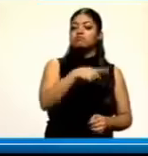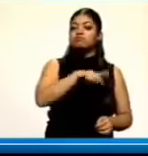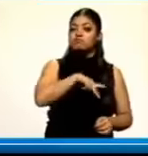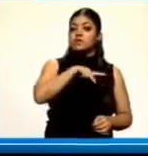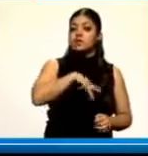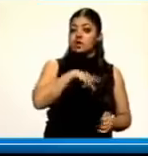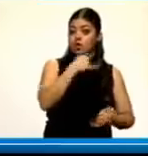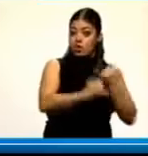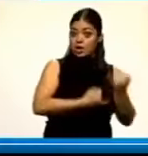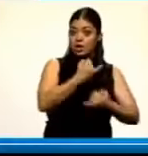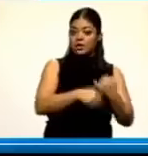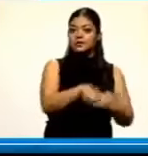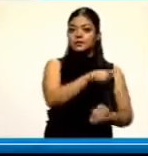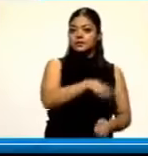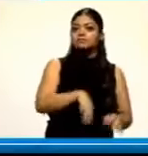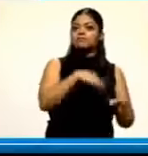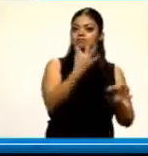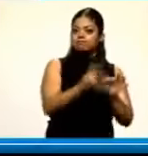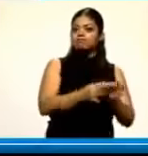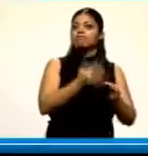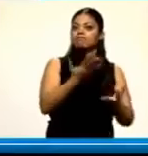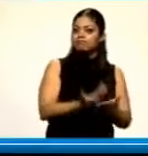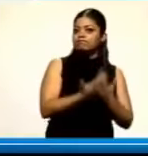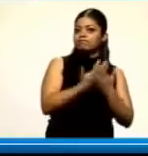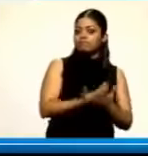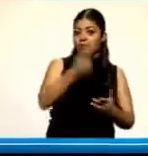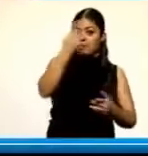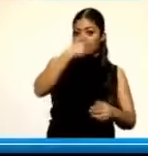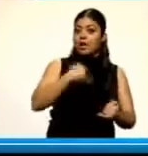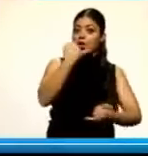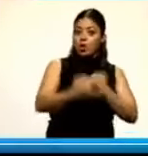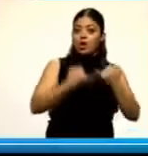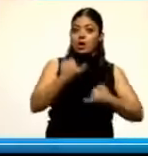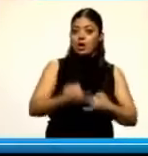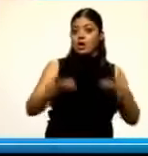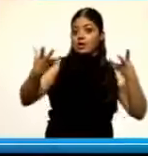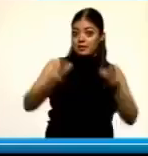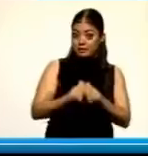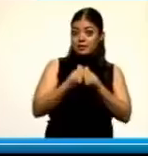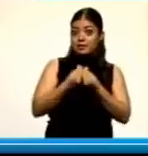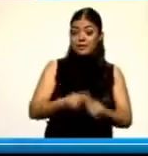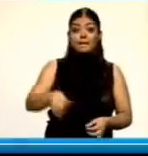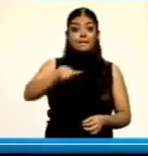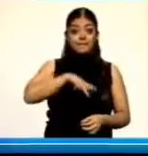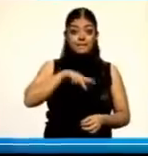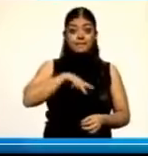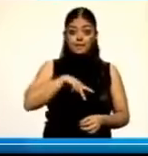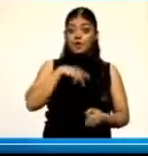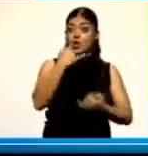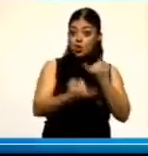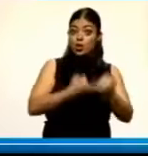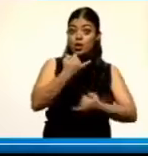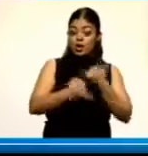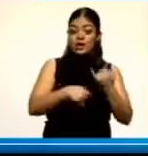juguetes esperando, listos para jugar. Mis